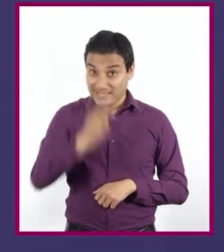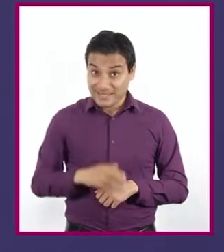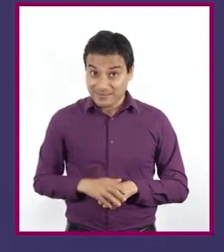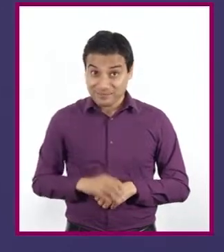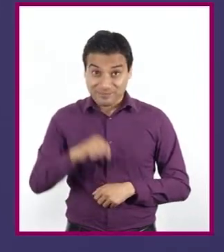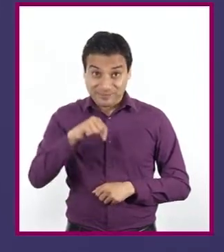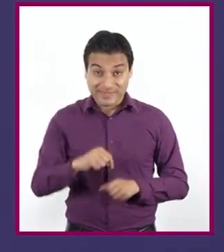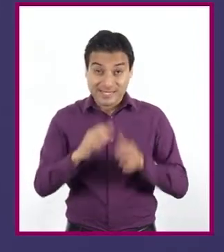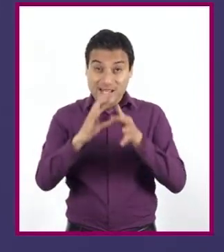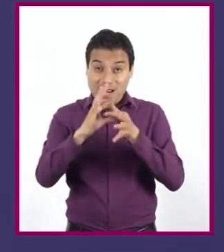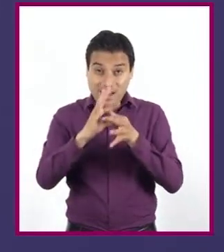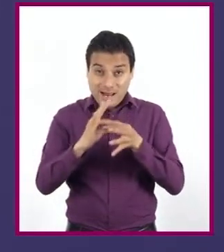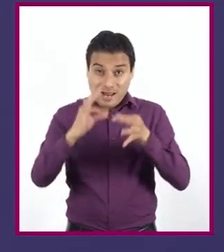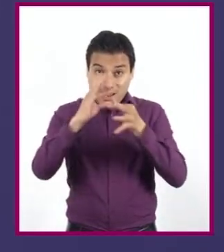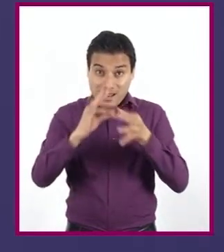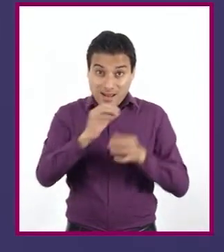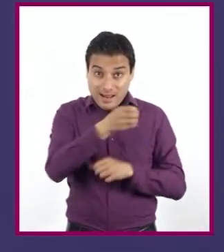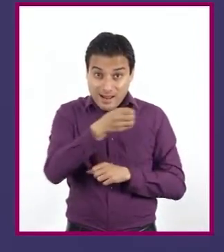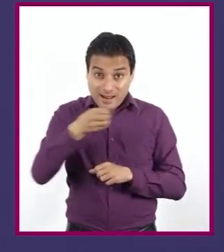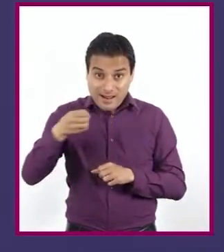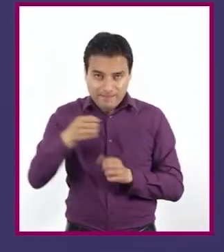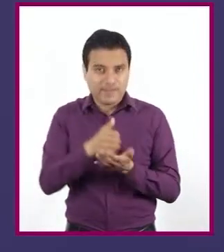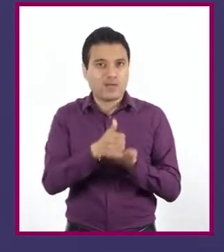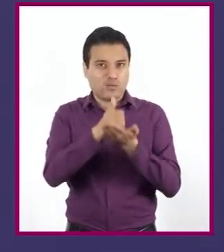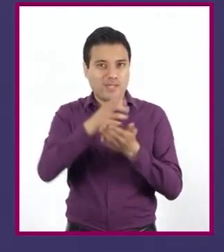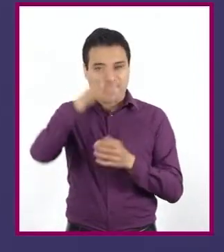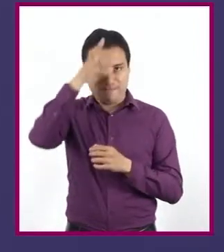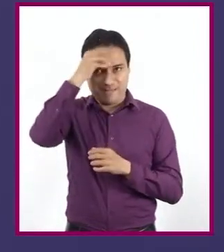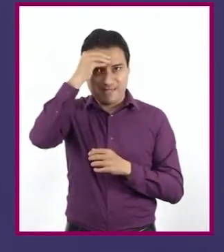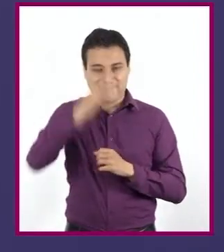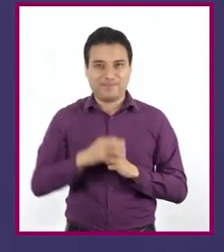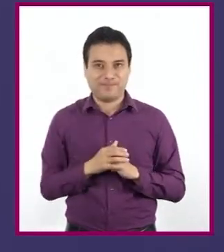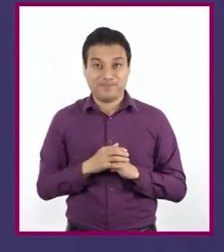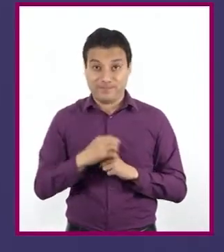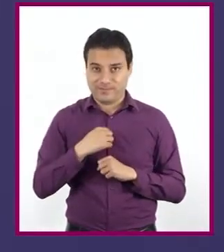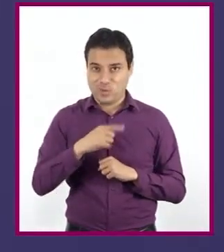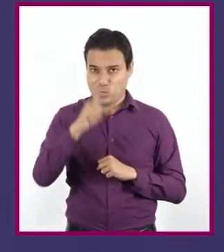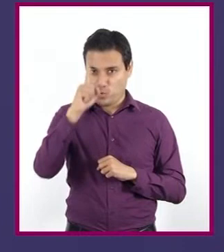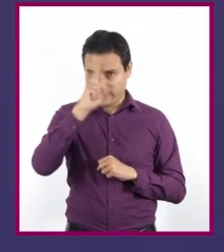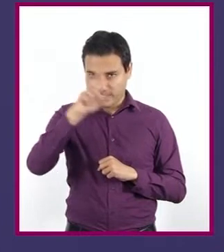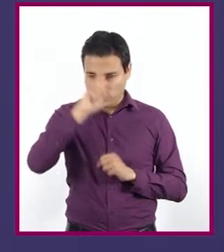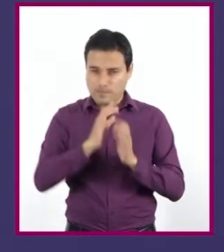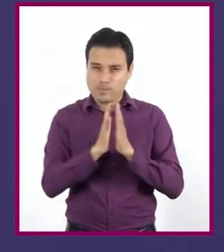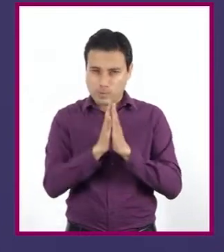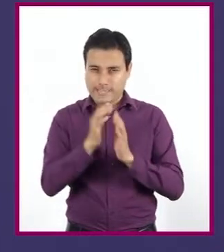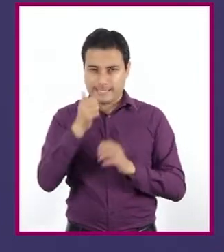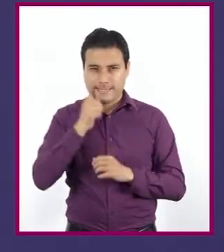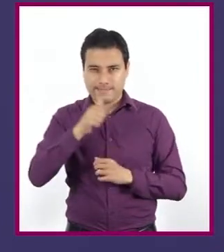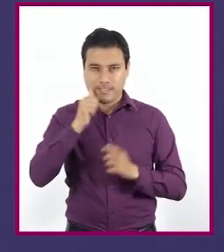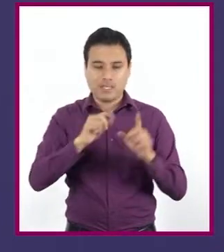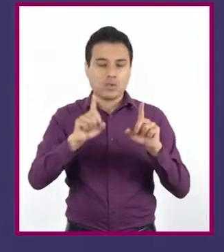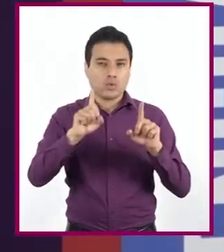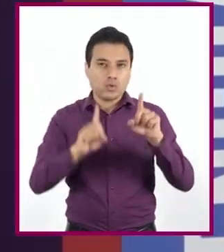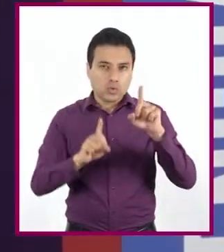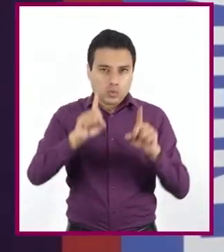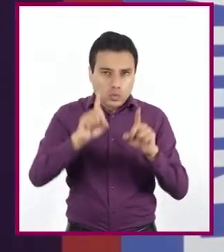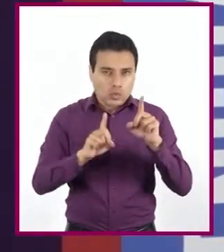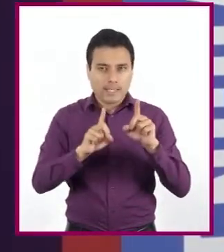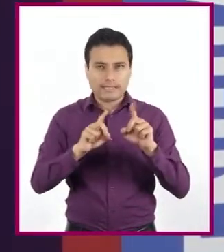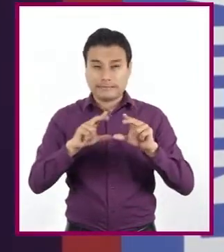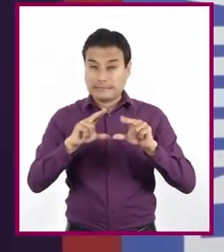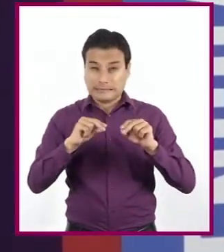esta sesión es para reforzar nuestro conocimiento, así que les recomiendo llevar un registro de las dudas, inquietudes